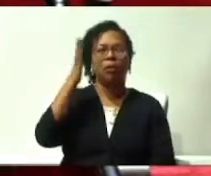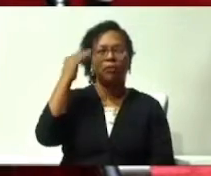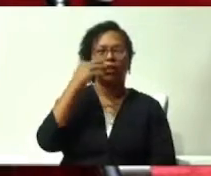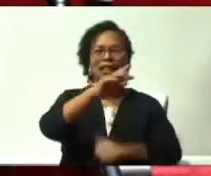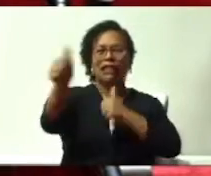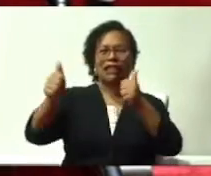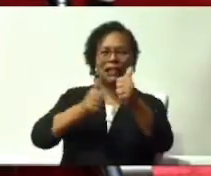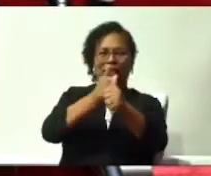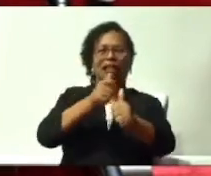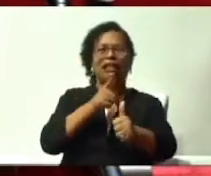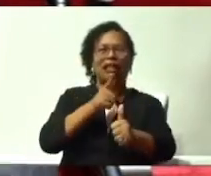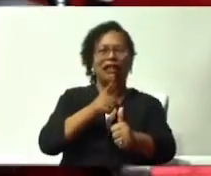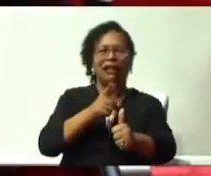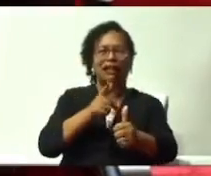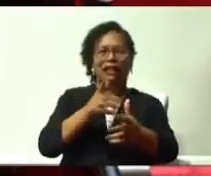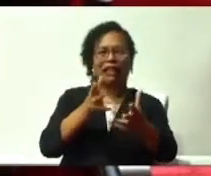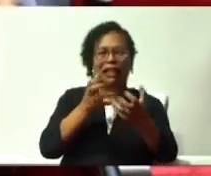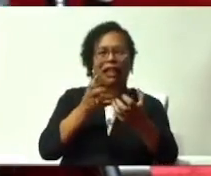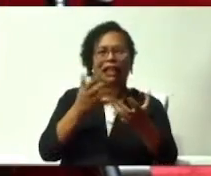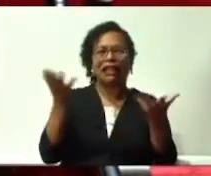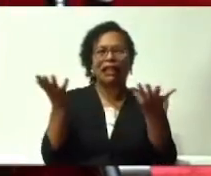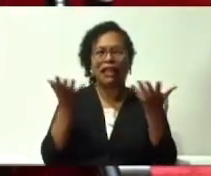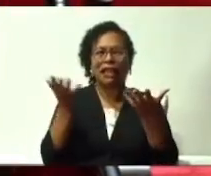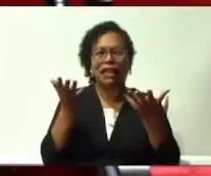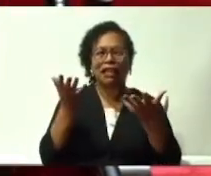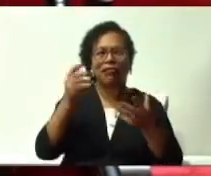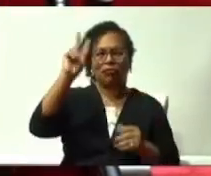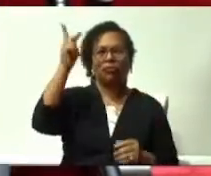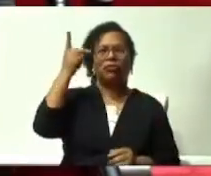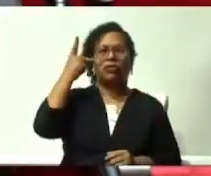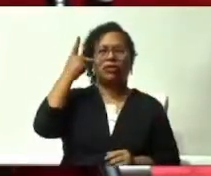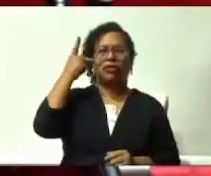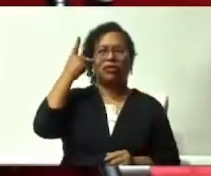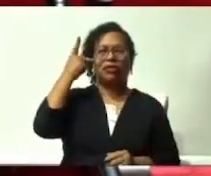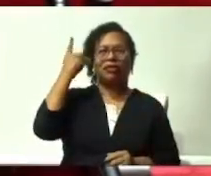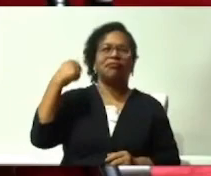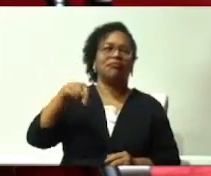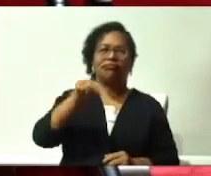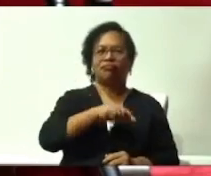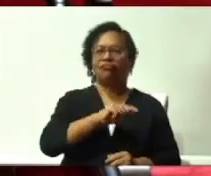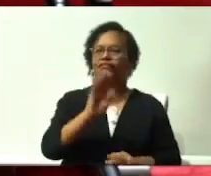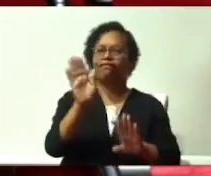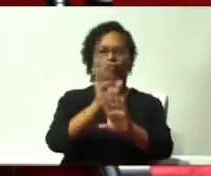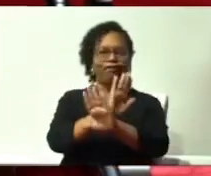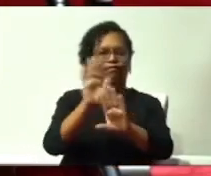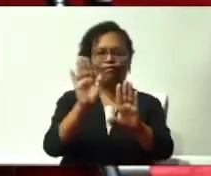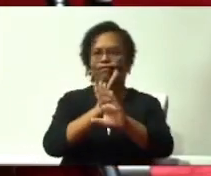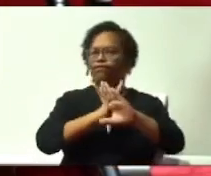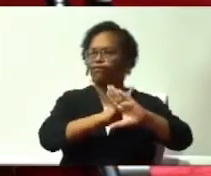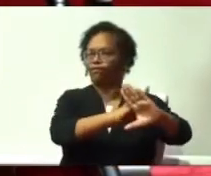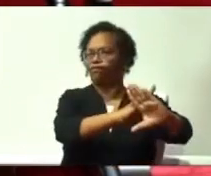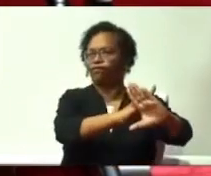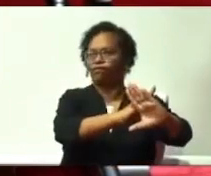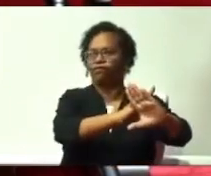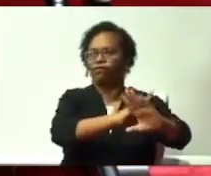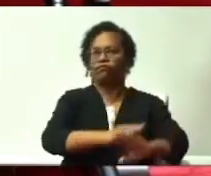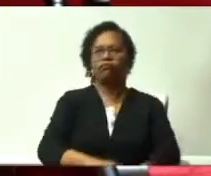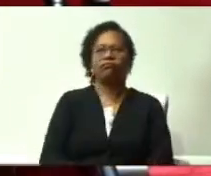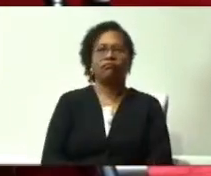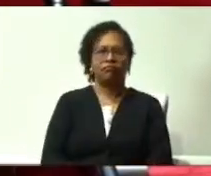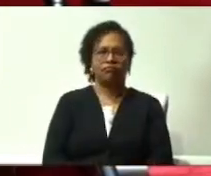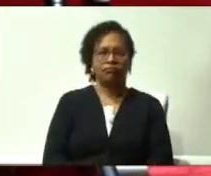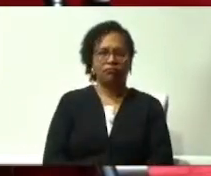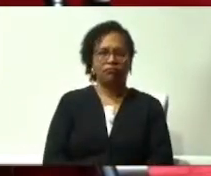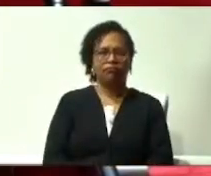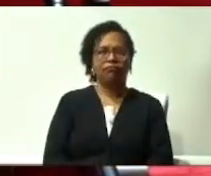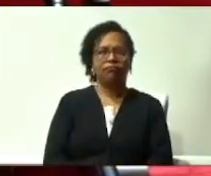los temas que entienden que pueden sacar ventaja, pero con eso inclusive